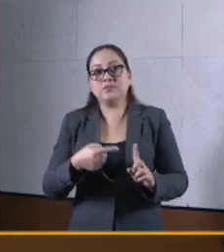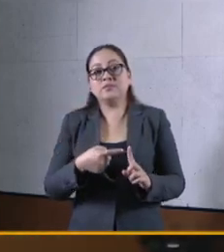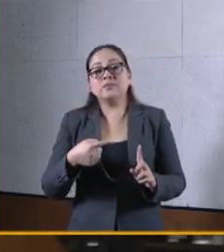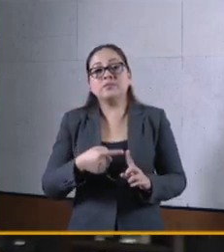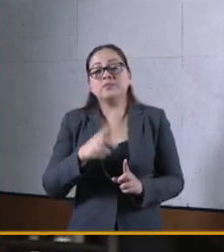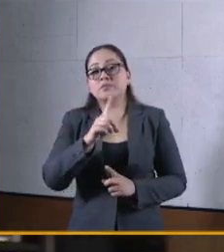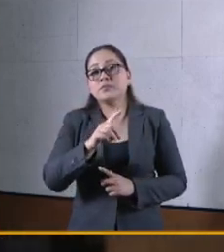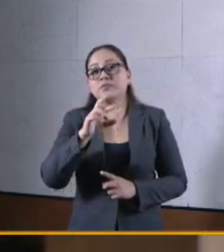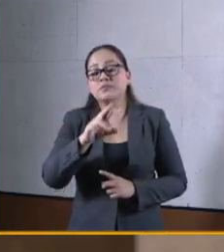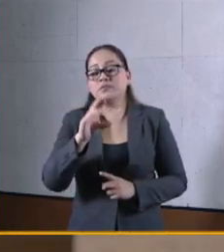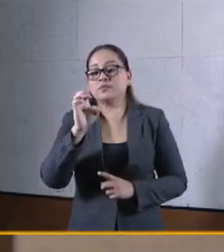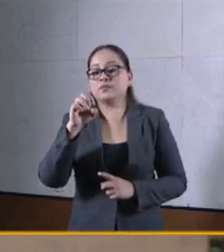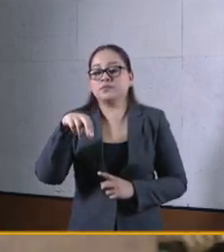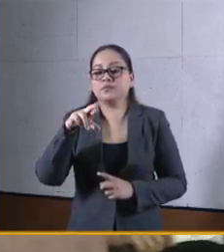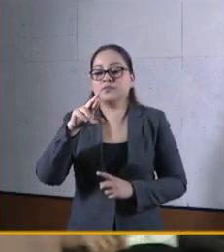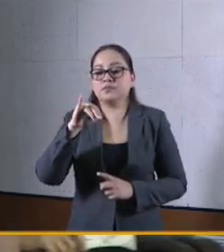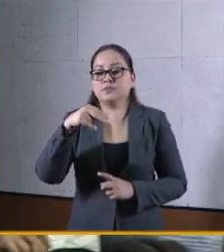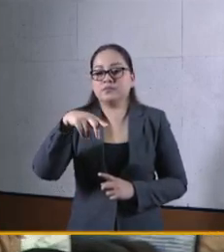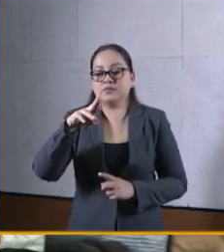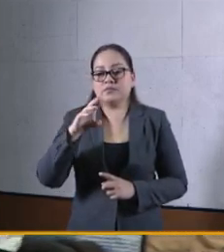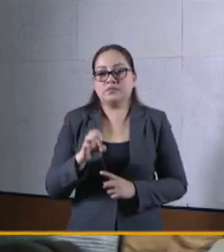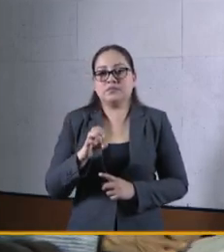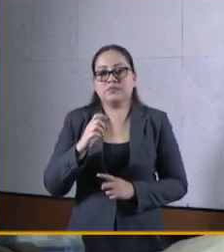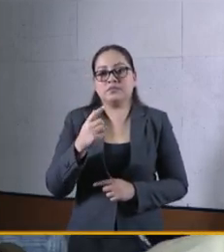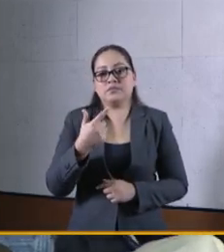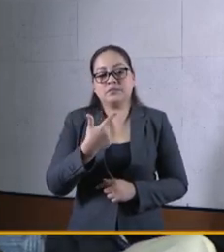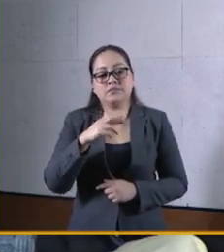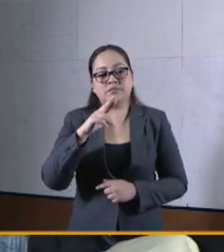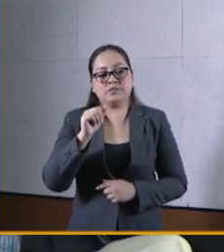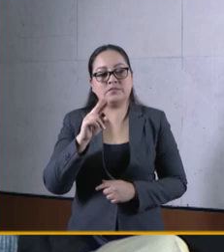doctor enrique graue wiechers